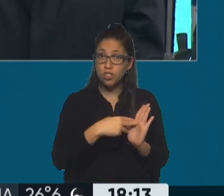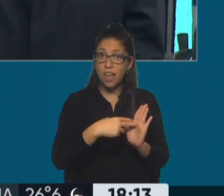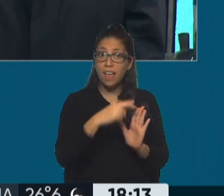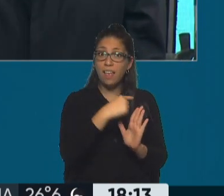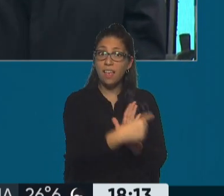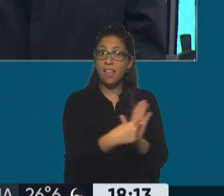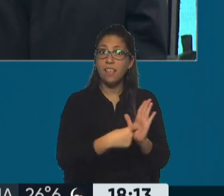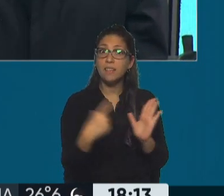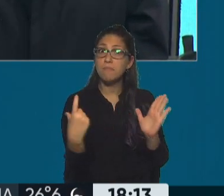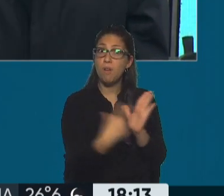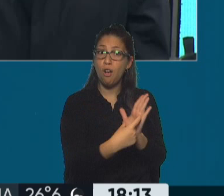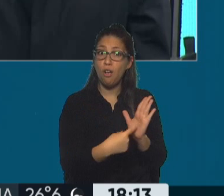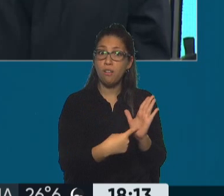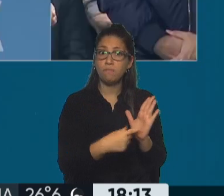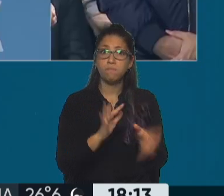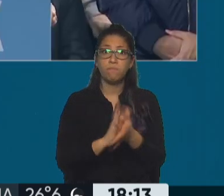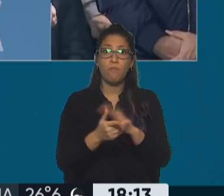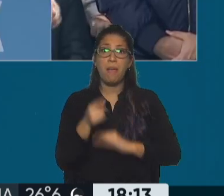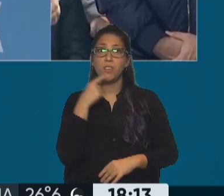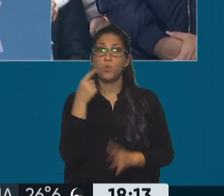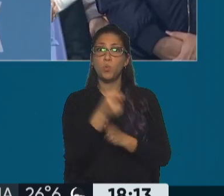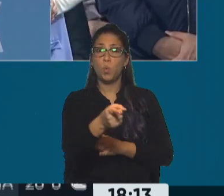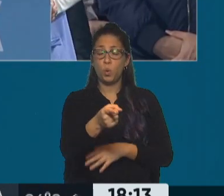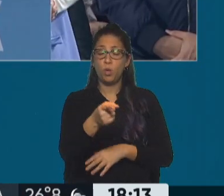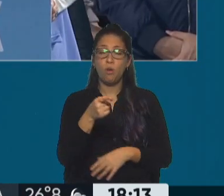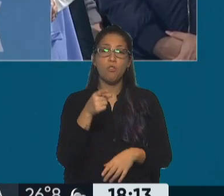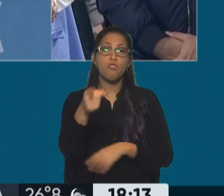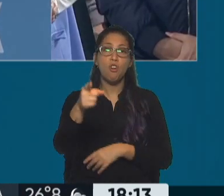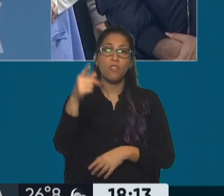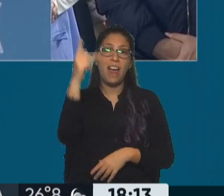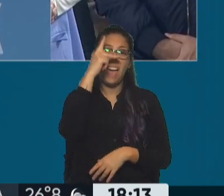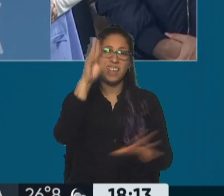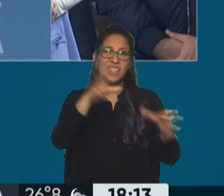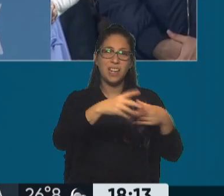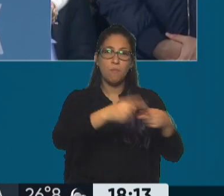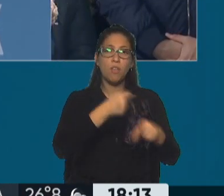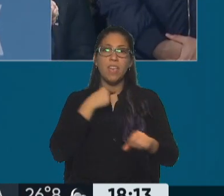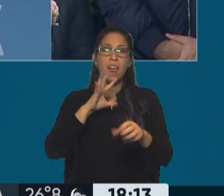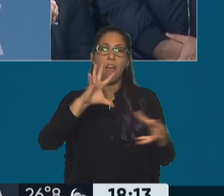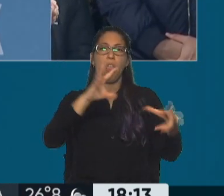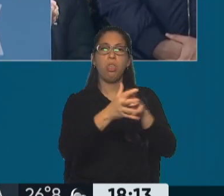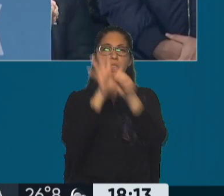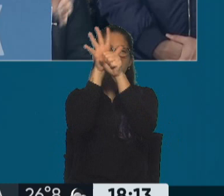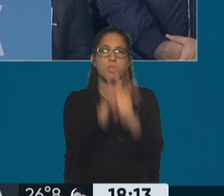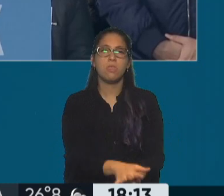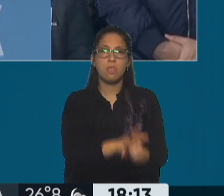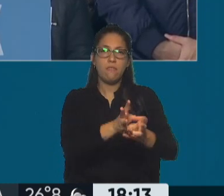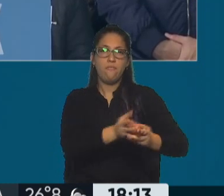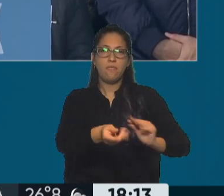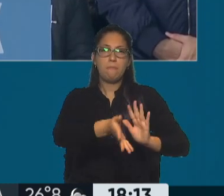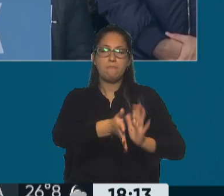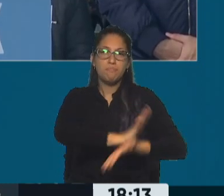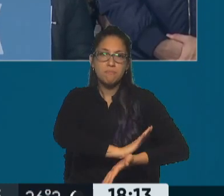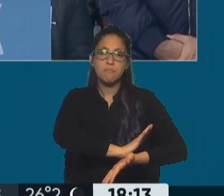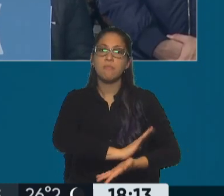chiquito que está en la tapa es un insulto al kirchnerismo, un deseo de aniquilar al kirchnerismo. Entonces me parece que en